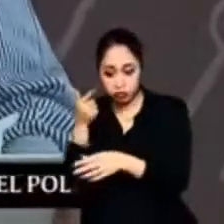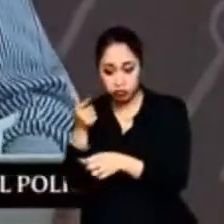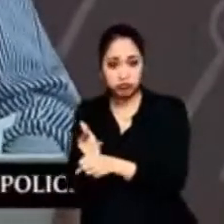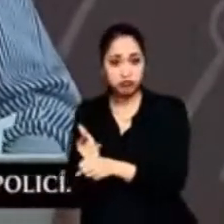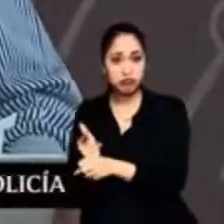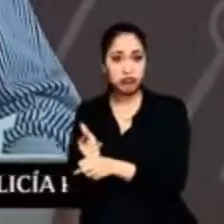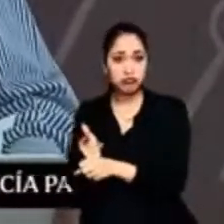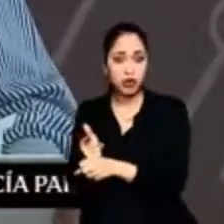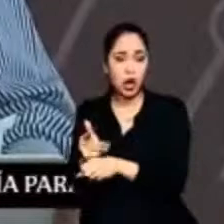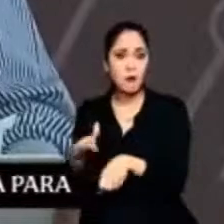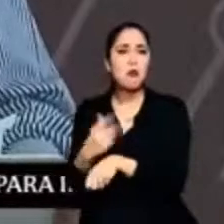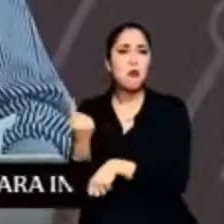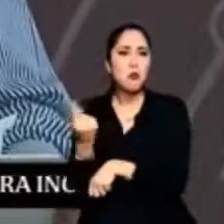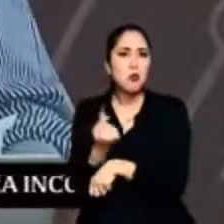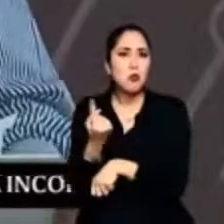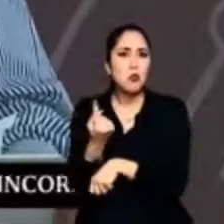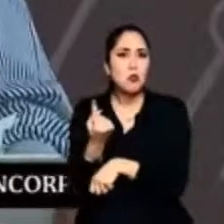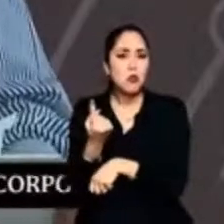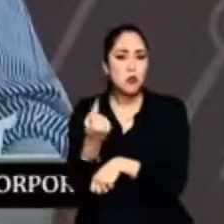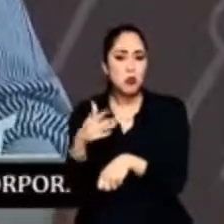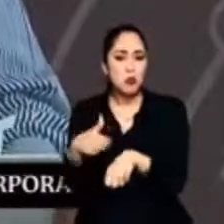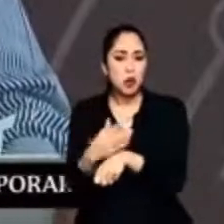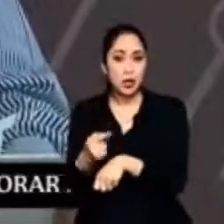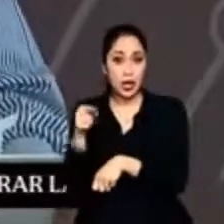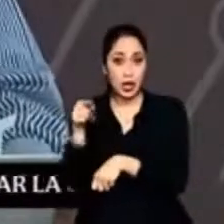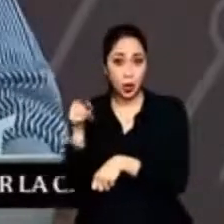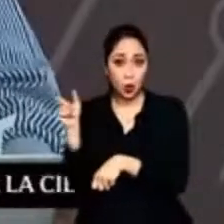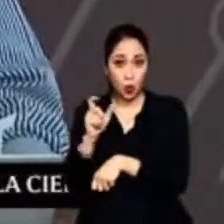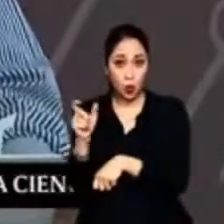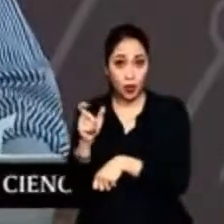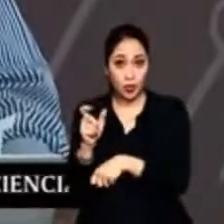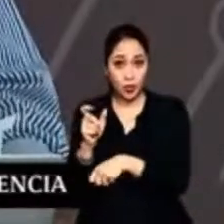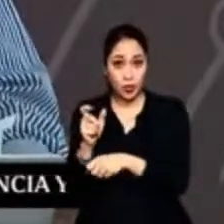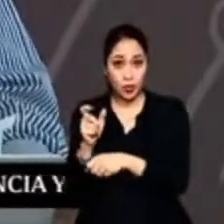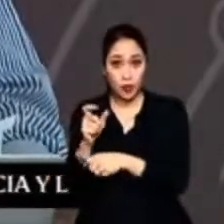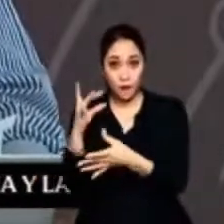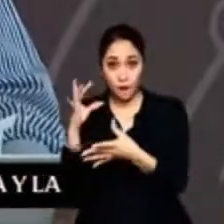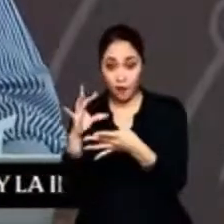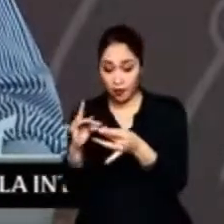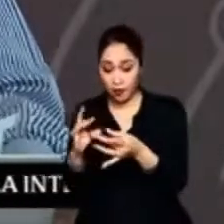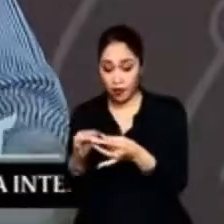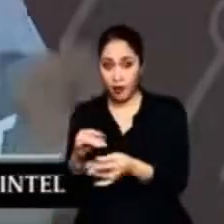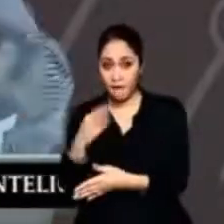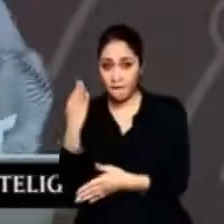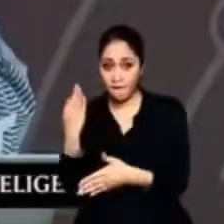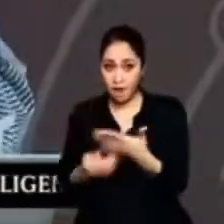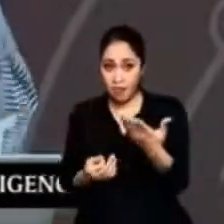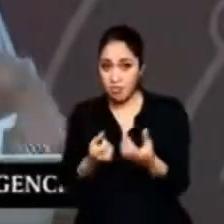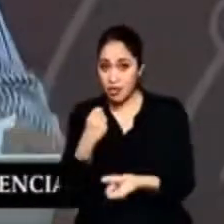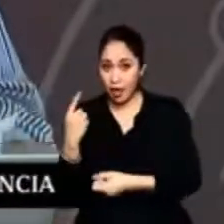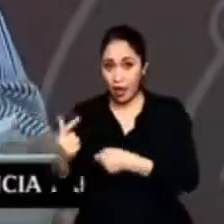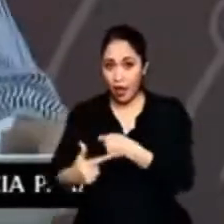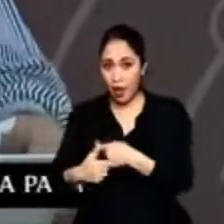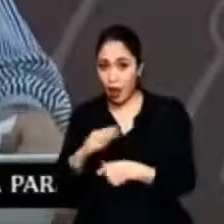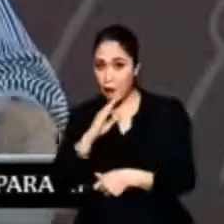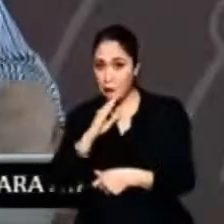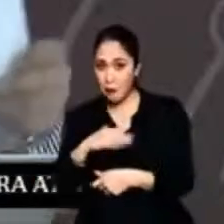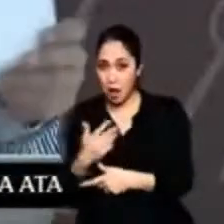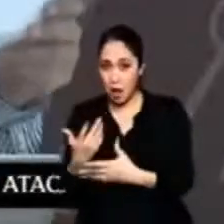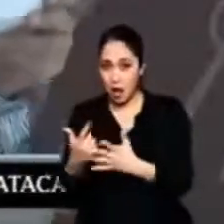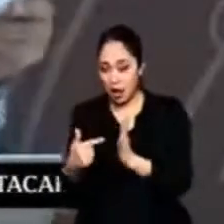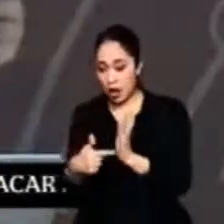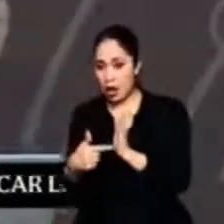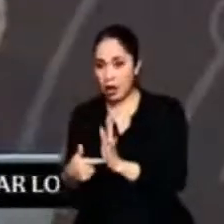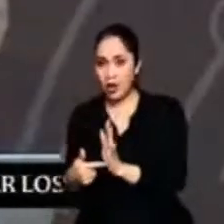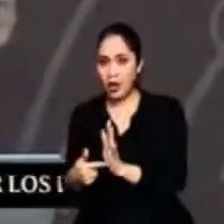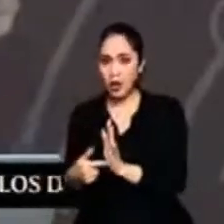Pues porque hay consecuencias jurídicas si no las aclaran. Al gobierno de